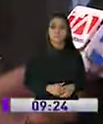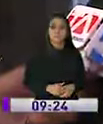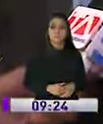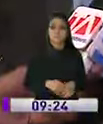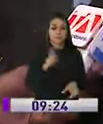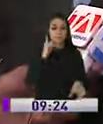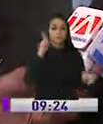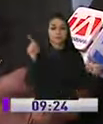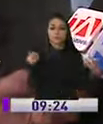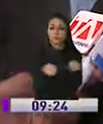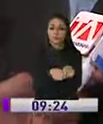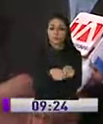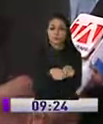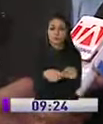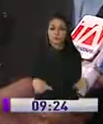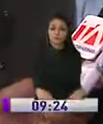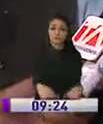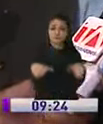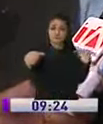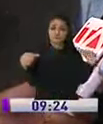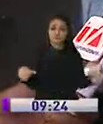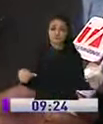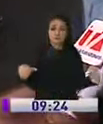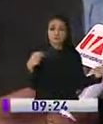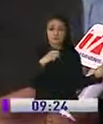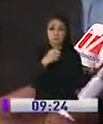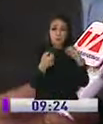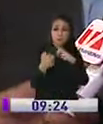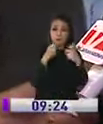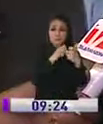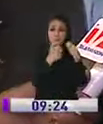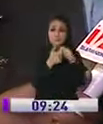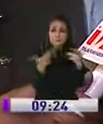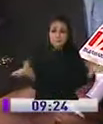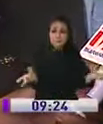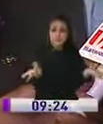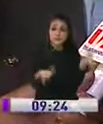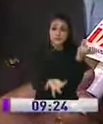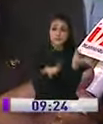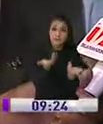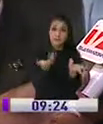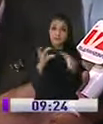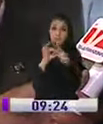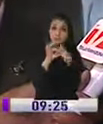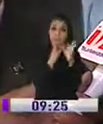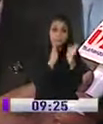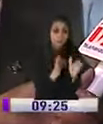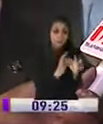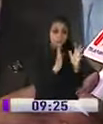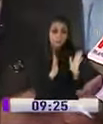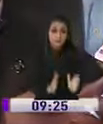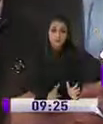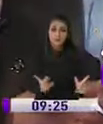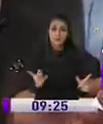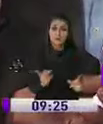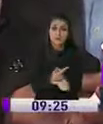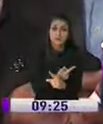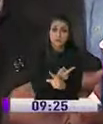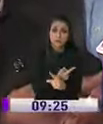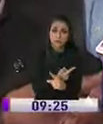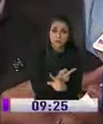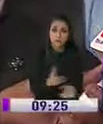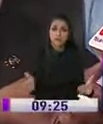Rechazamos cualquier tipo de confrontación, de violencia que pueda darse entre compañeros militantes y peor aún